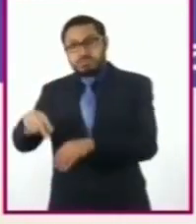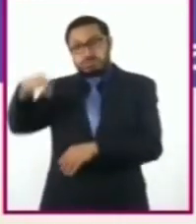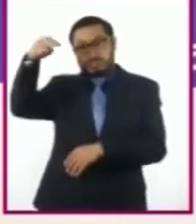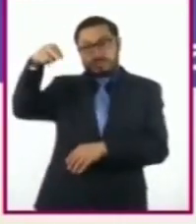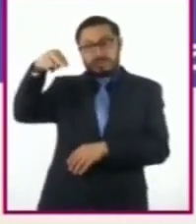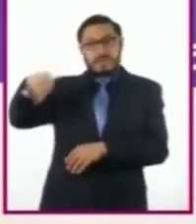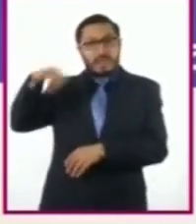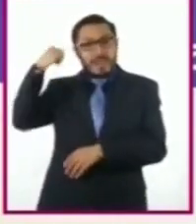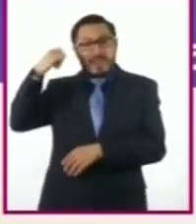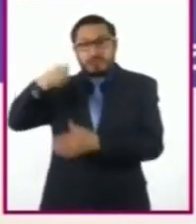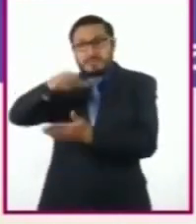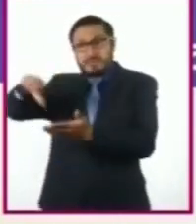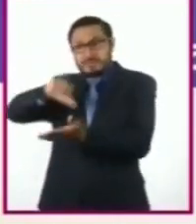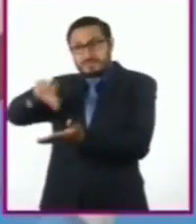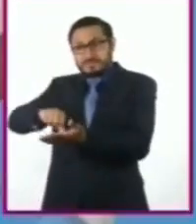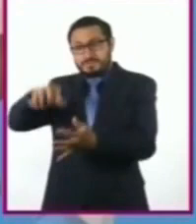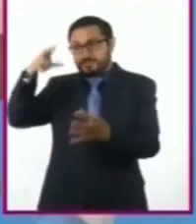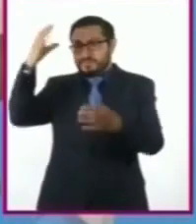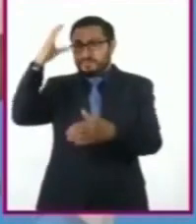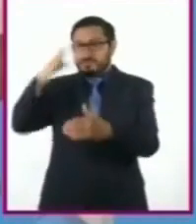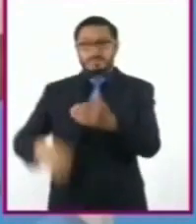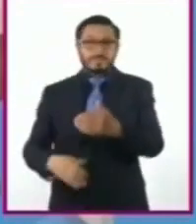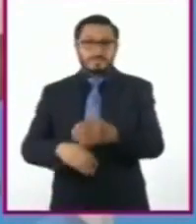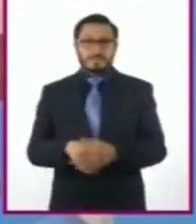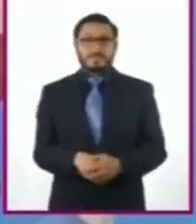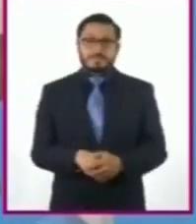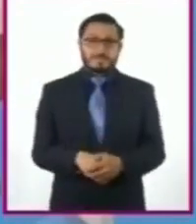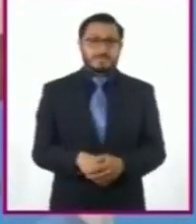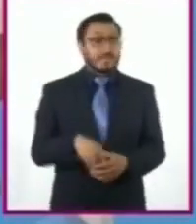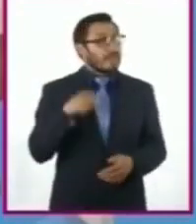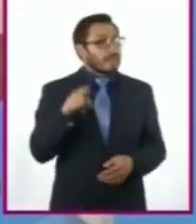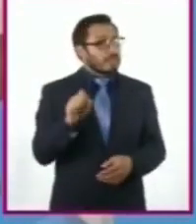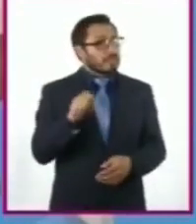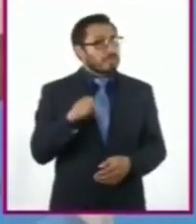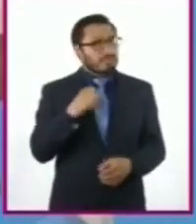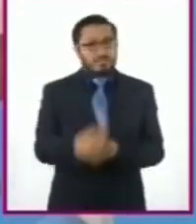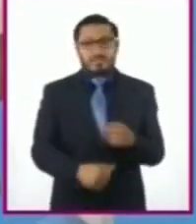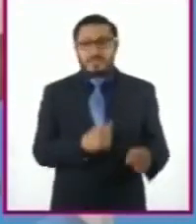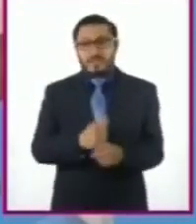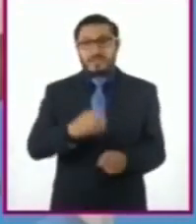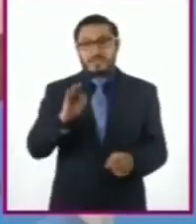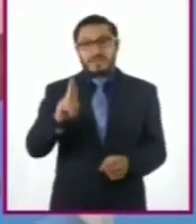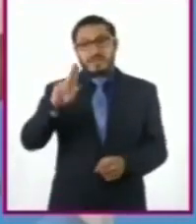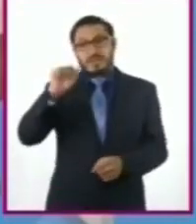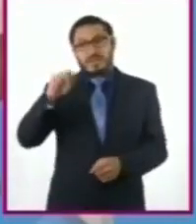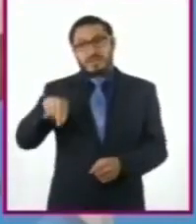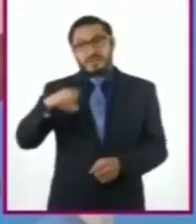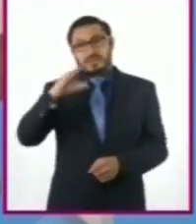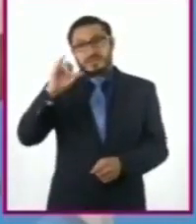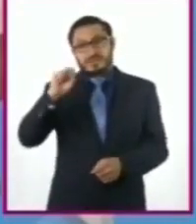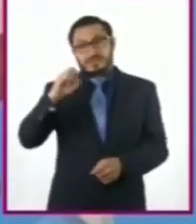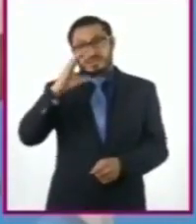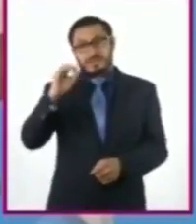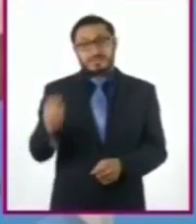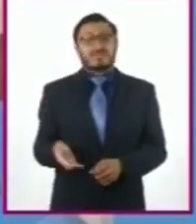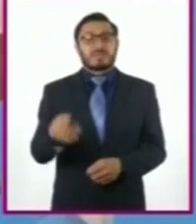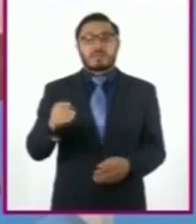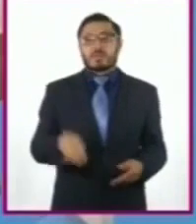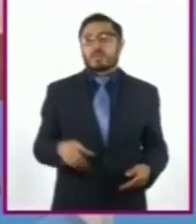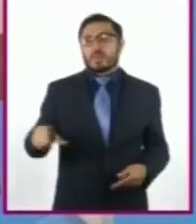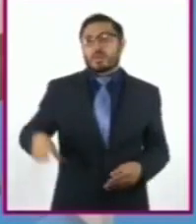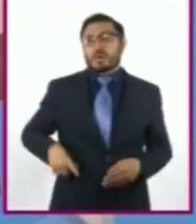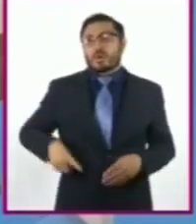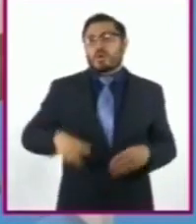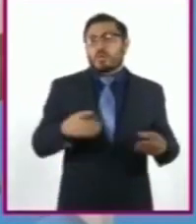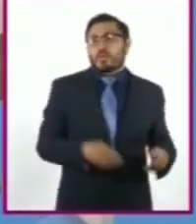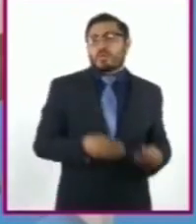Yucatán se consumaron. Ese año, a Francisco de Montejo se le otorgó el gobierno